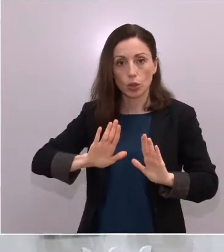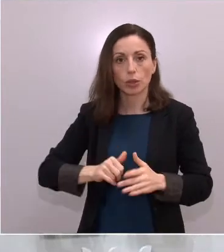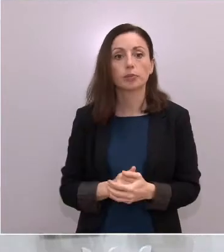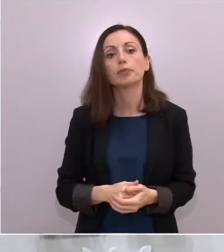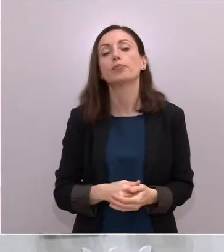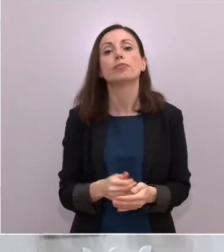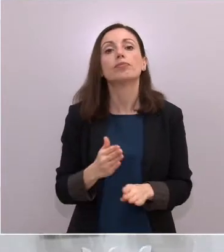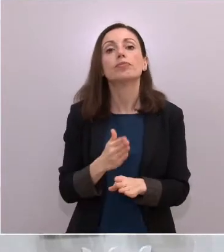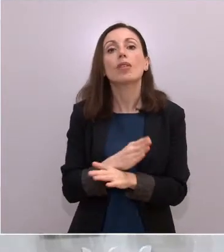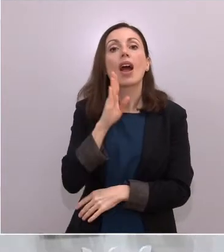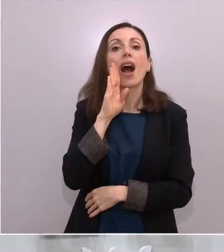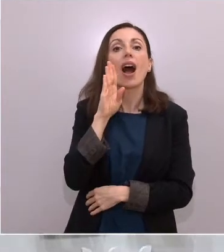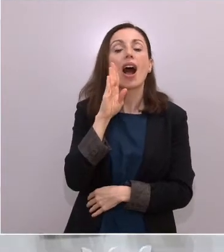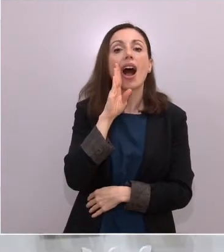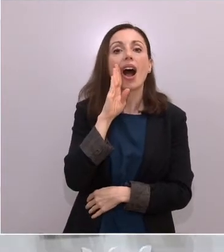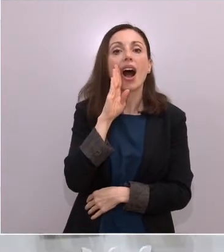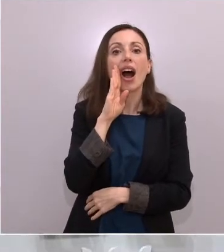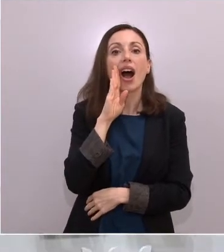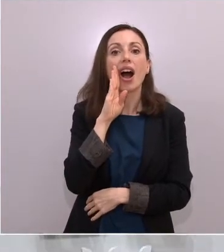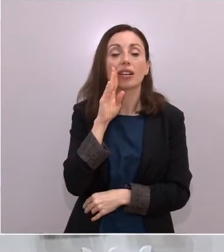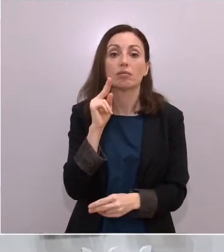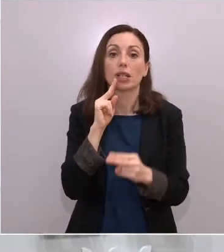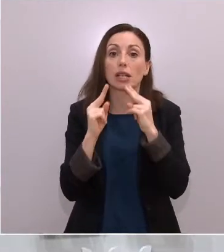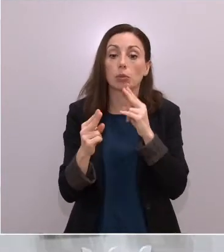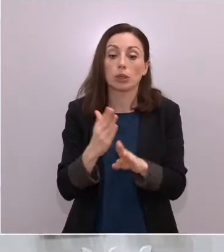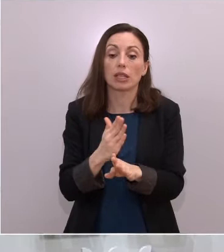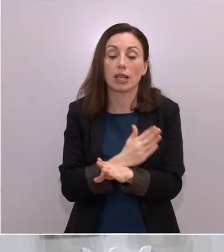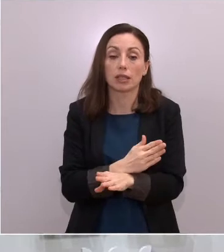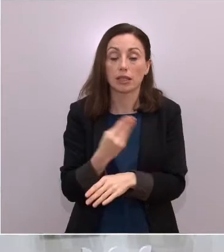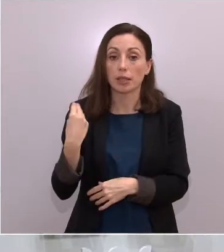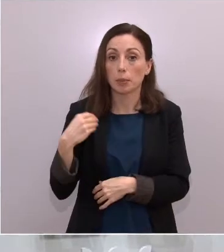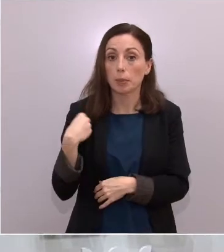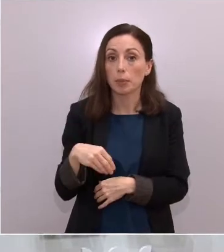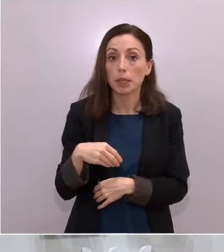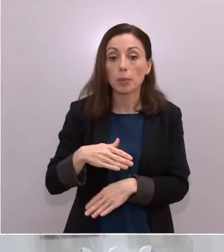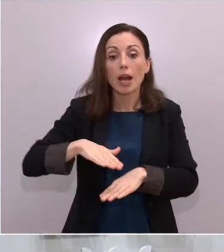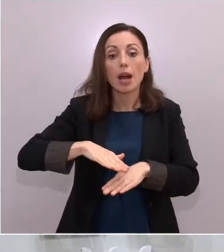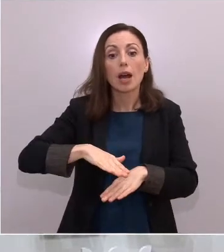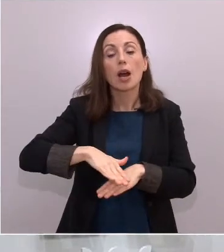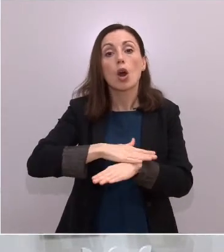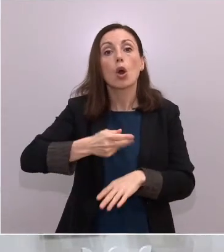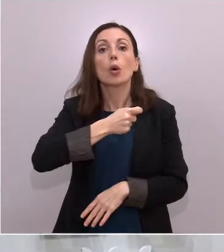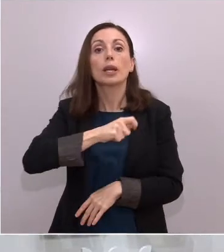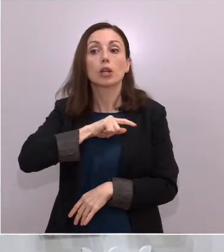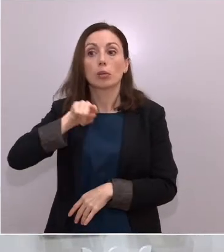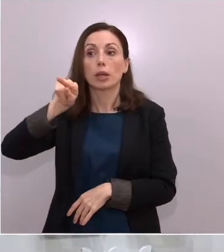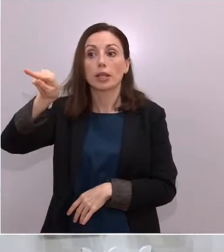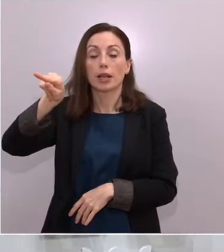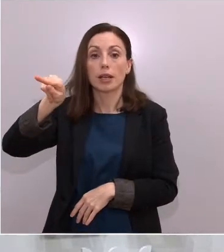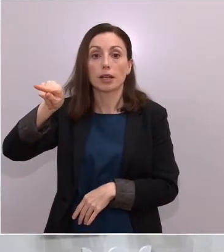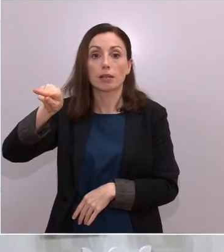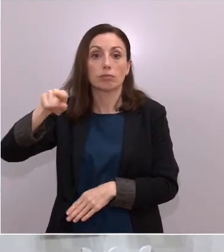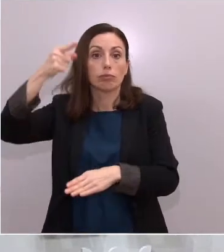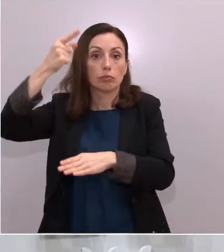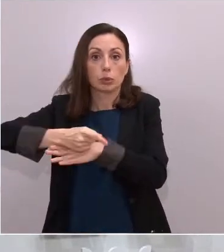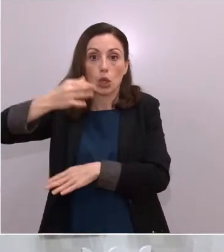Como he contestado en la respuesta anterior, el Gobierno de España, que es ahora mismo quien tiene el mando